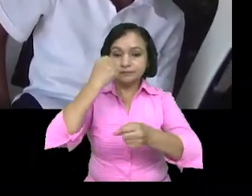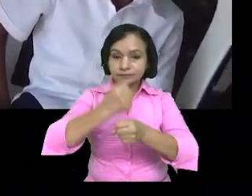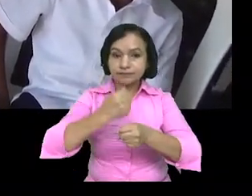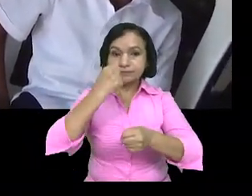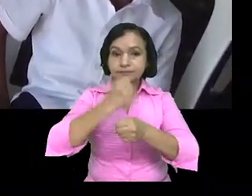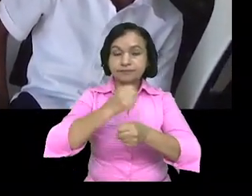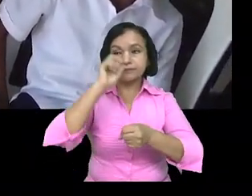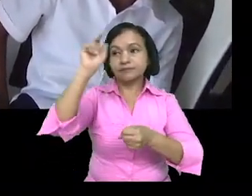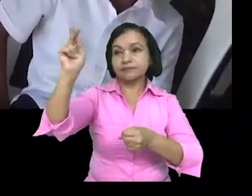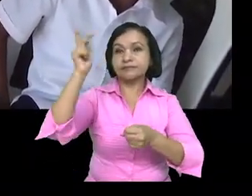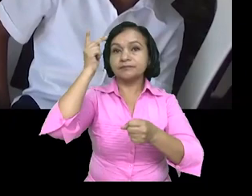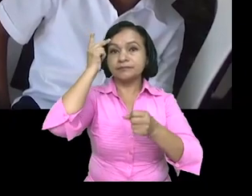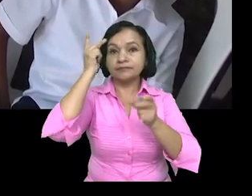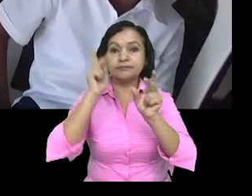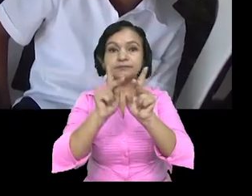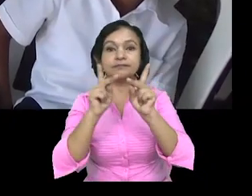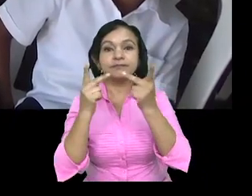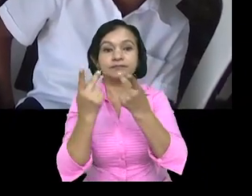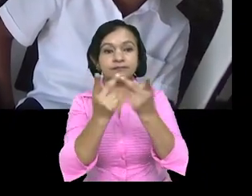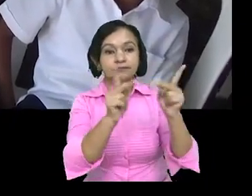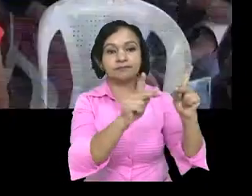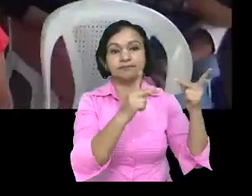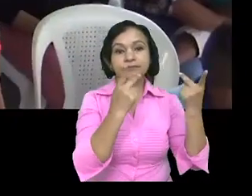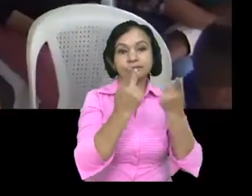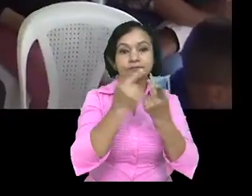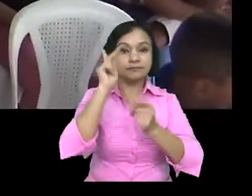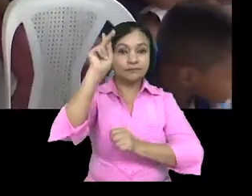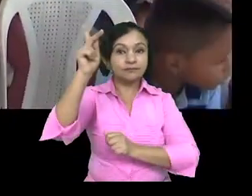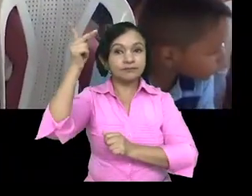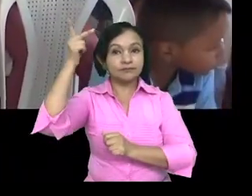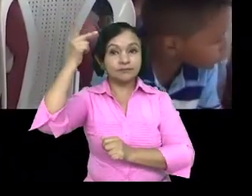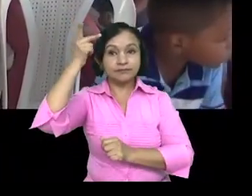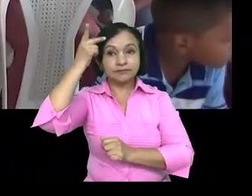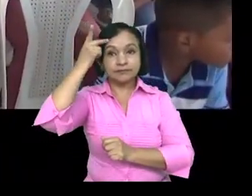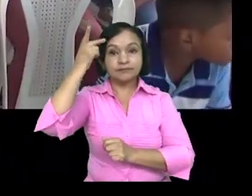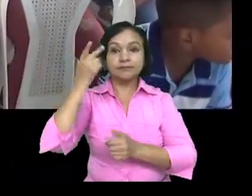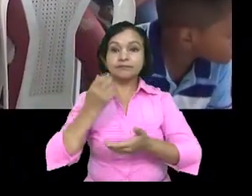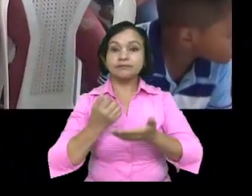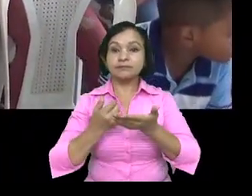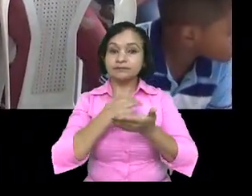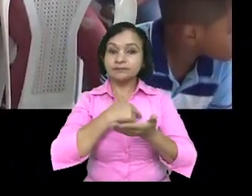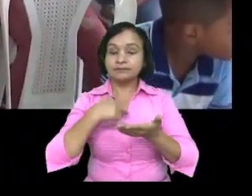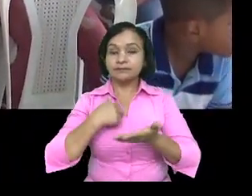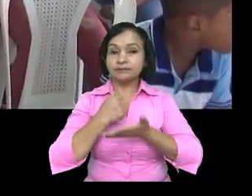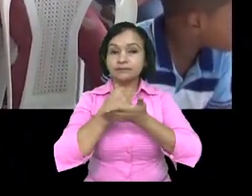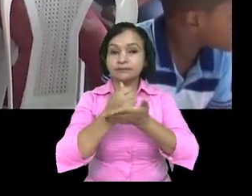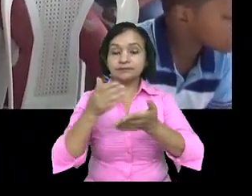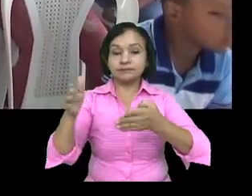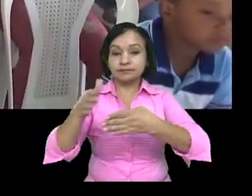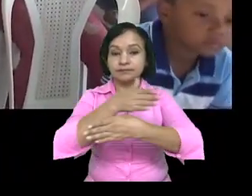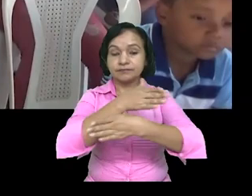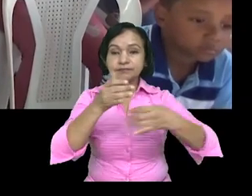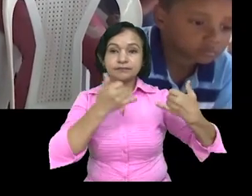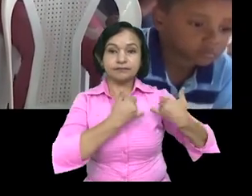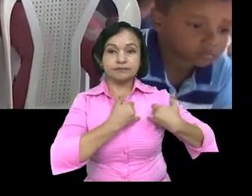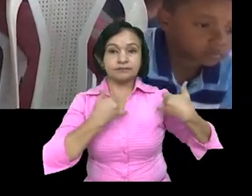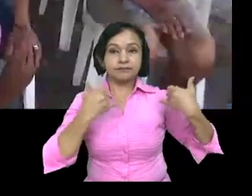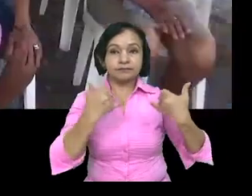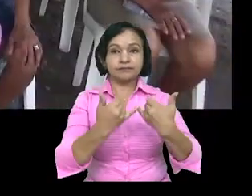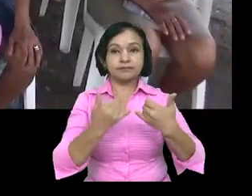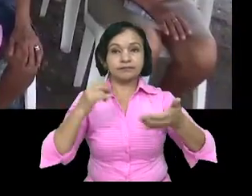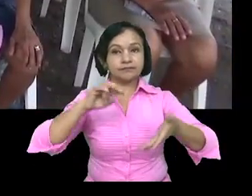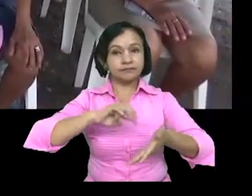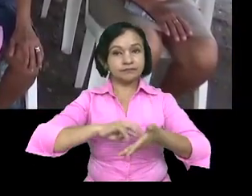en políticas públicas, y esas políticas públicas son las que se implementan a través de las diferentes instituciones. Por eso